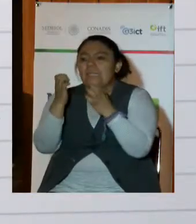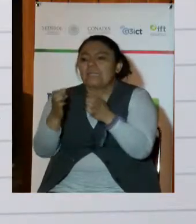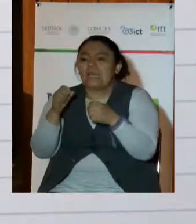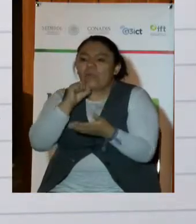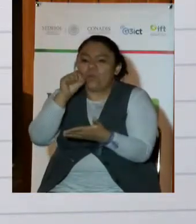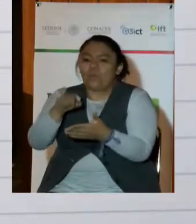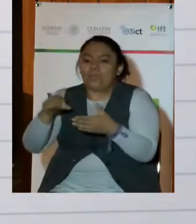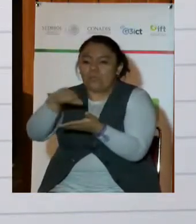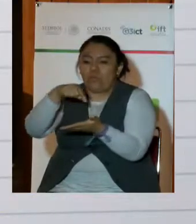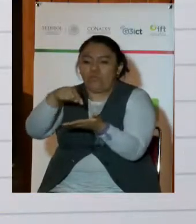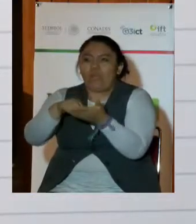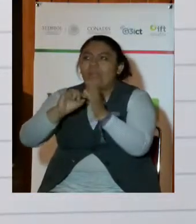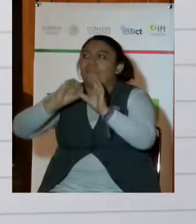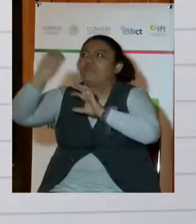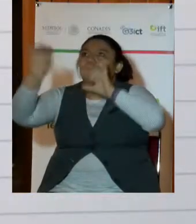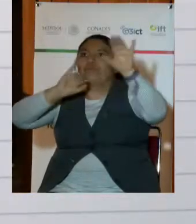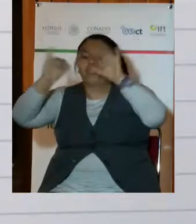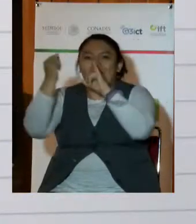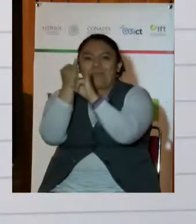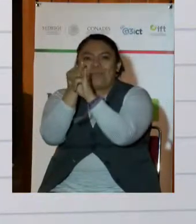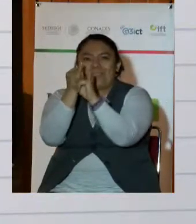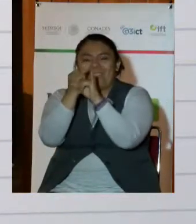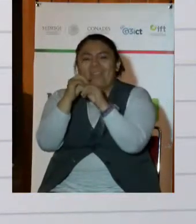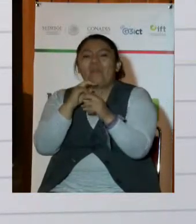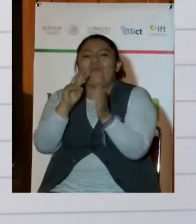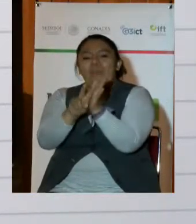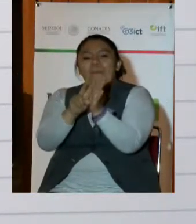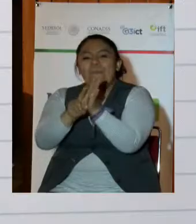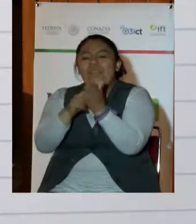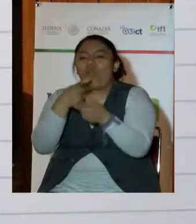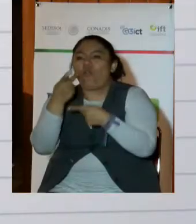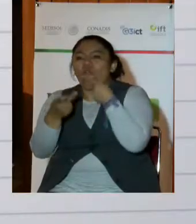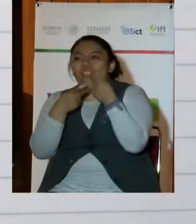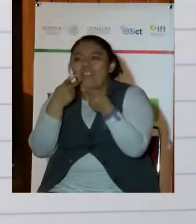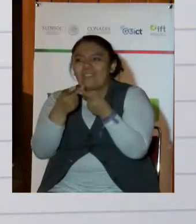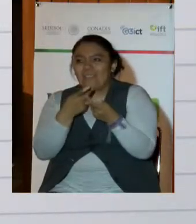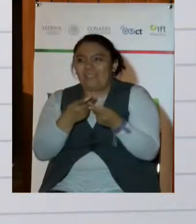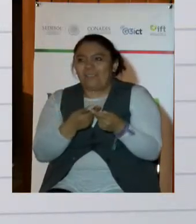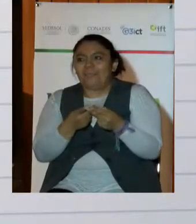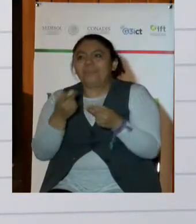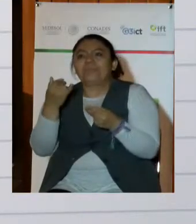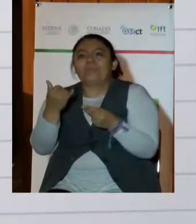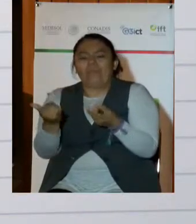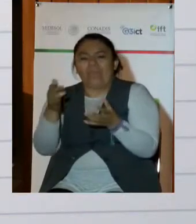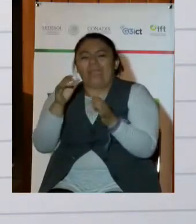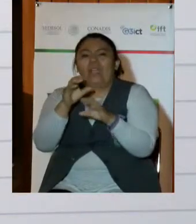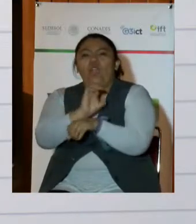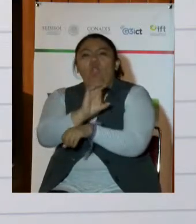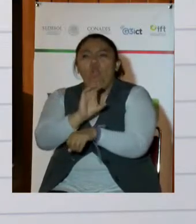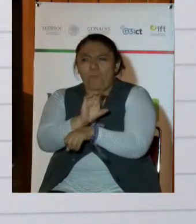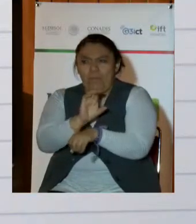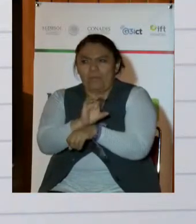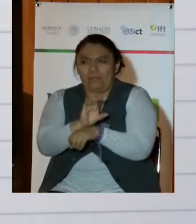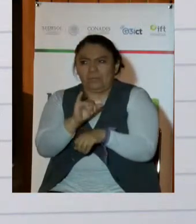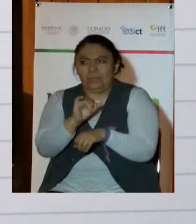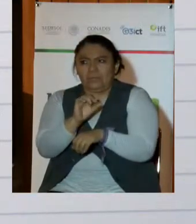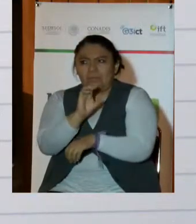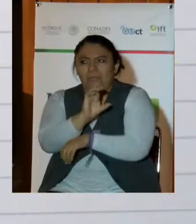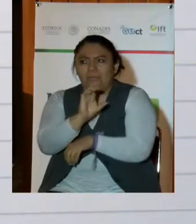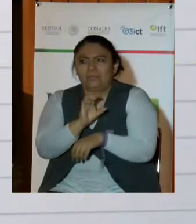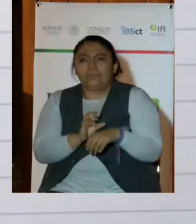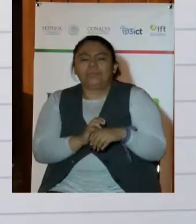son caros, porque se tiene que pagar a este centro de relevo, ¿no? Y se tiene que pagar que haya intérpretes 24 horas. Pero soluciona muchos problemas, sobre todo de escasez